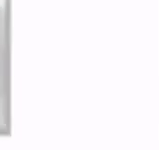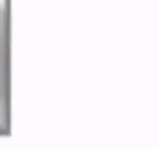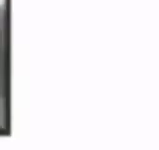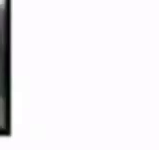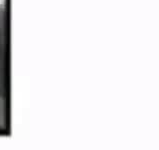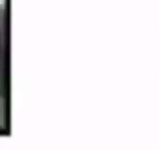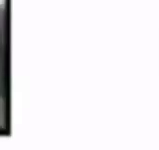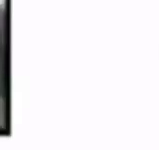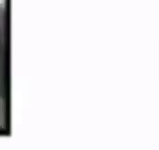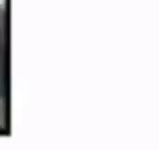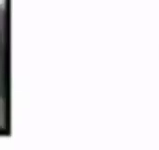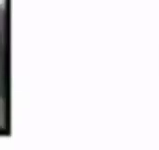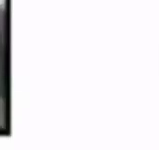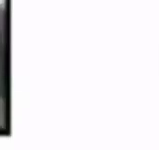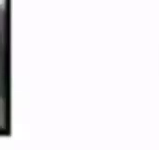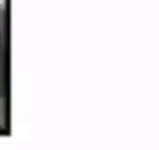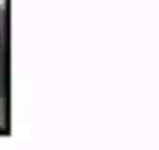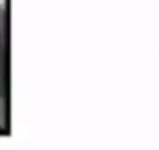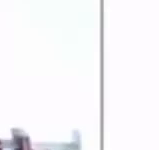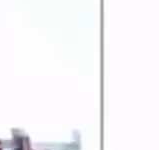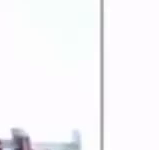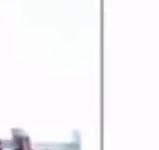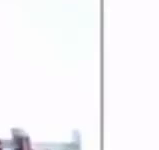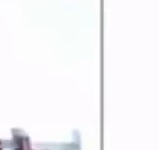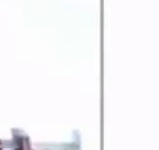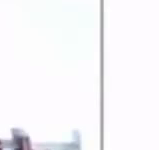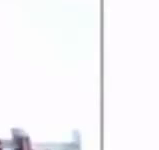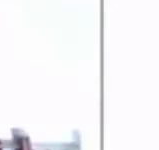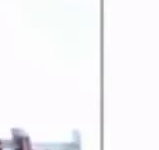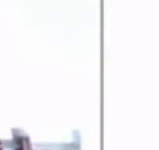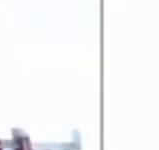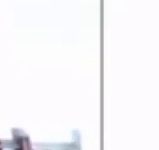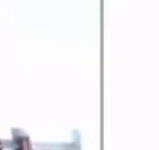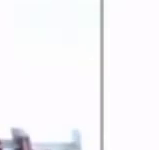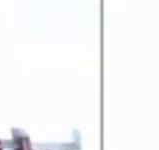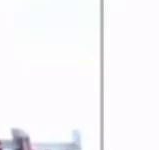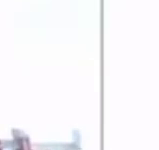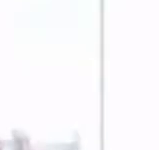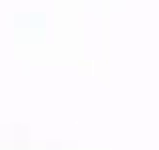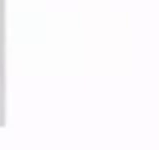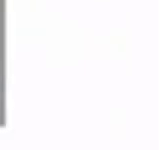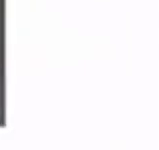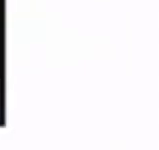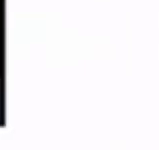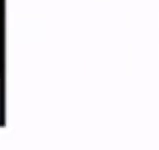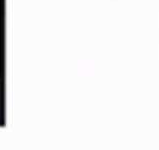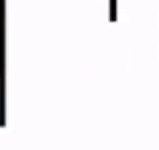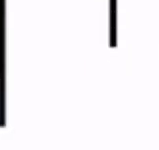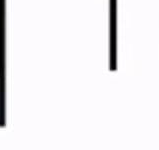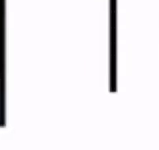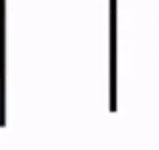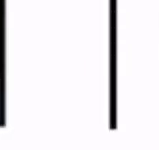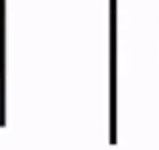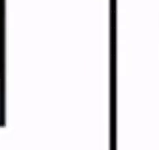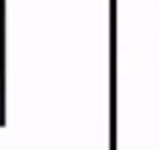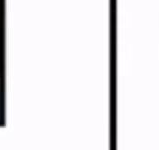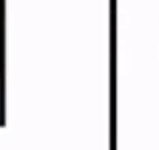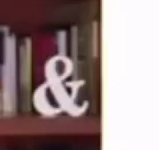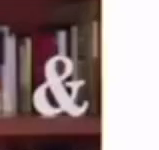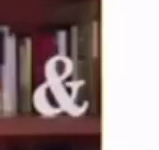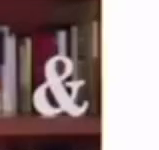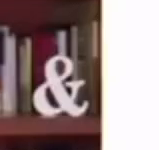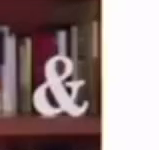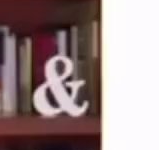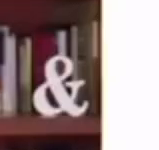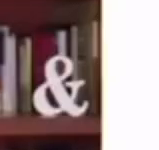palabra. Cupimos o cabíamos. Hay muchos matices respecto a eso muy interesantes. Es de los símbolos más antiguos, viene desde Babilonia.